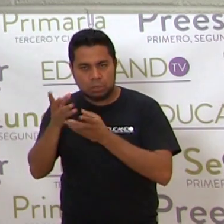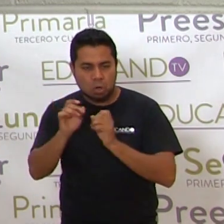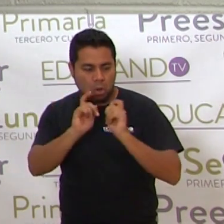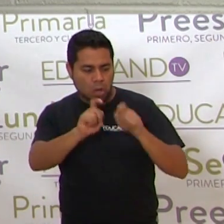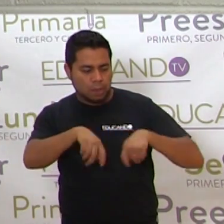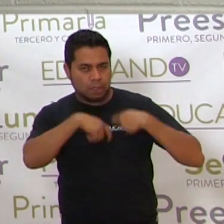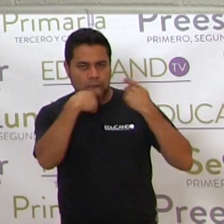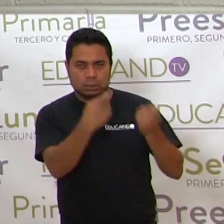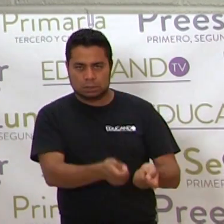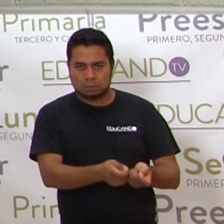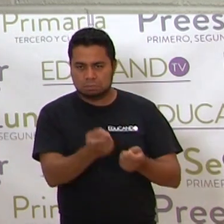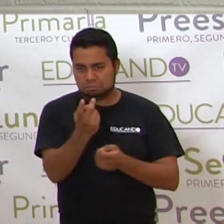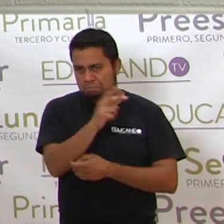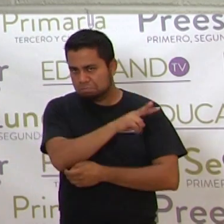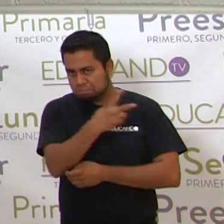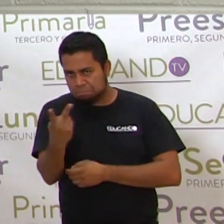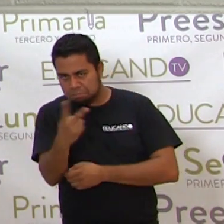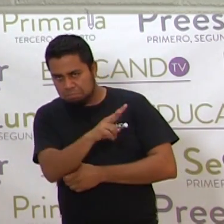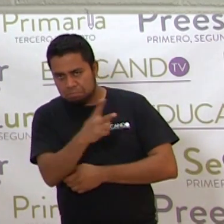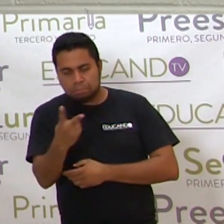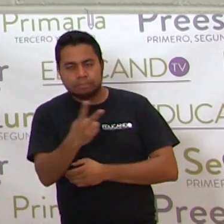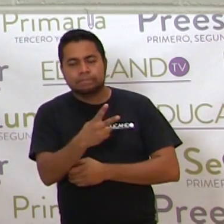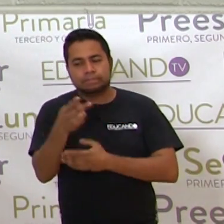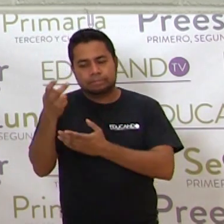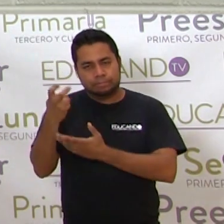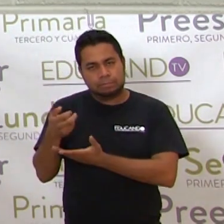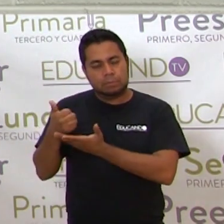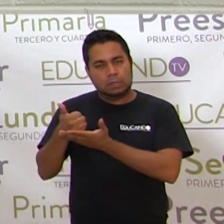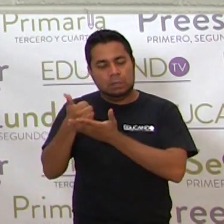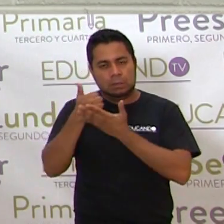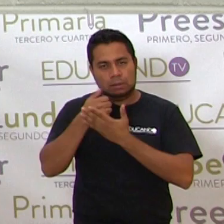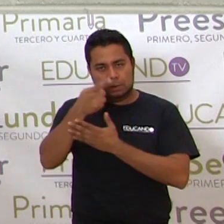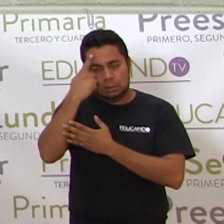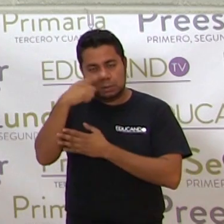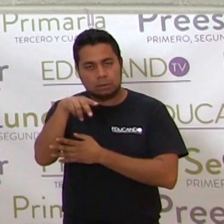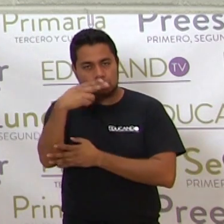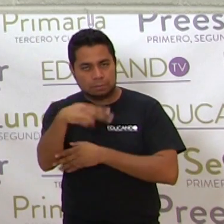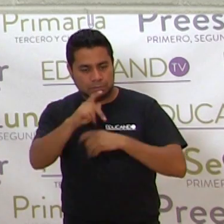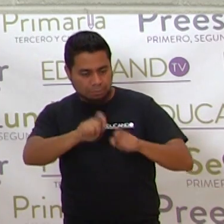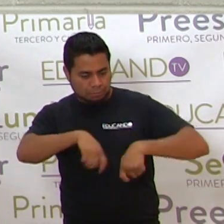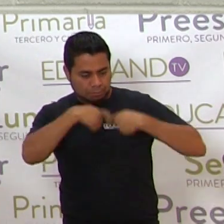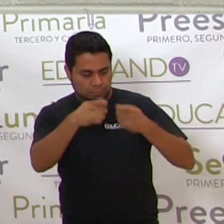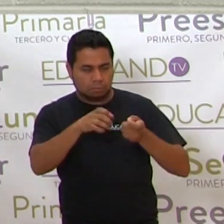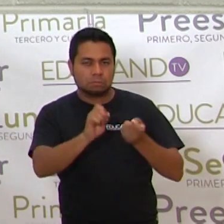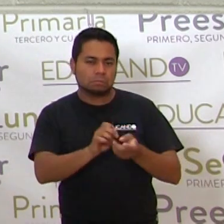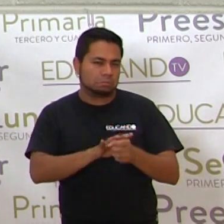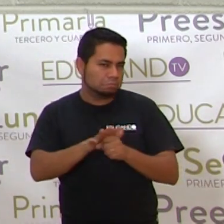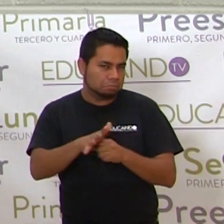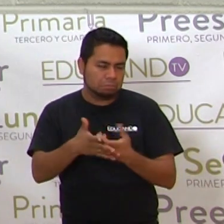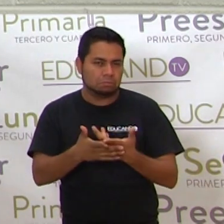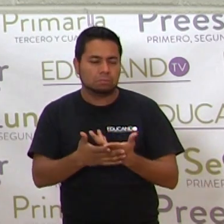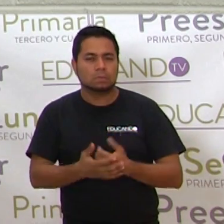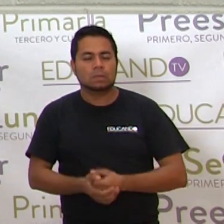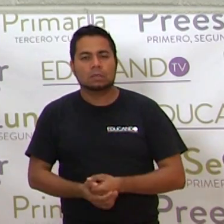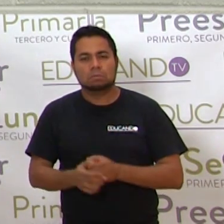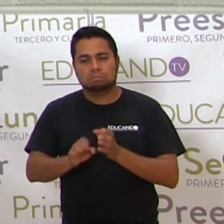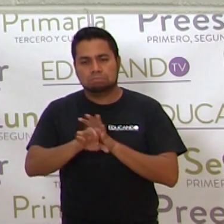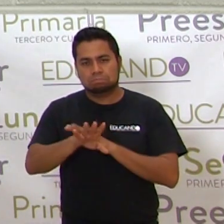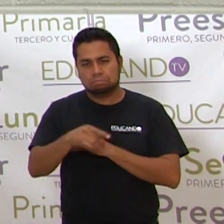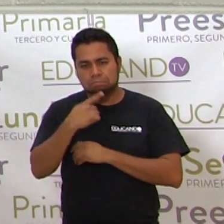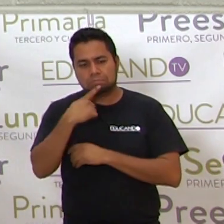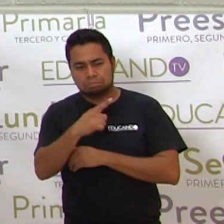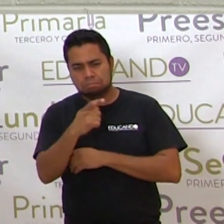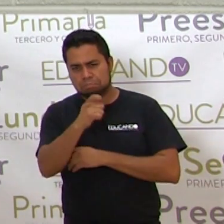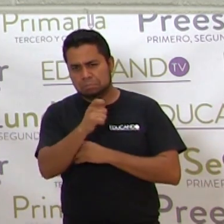designar. ¿Bien? Nos van a ayudar a nombrar o designar. Y al momento de hablar de nombrar